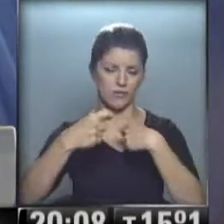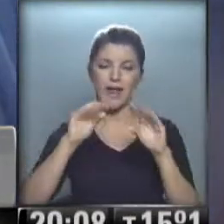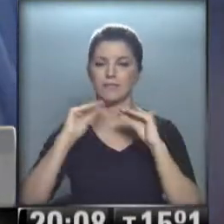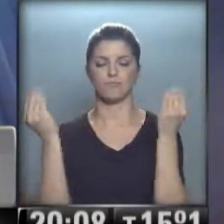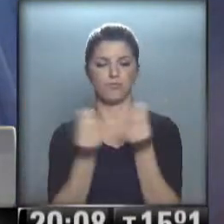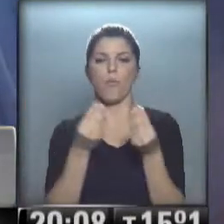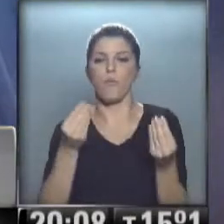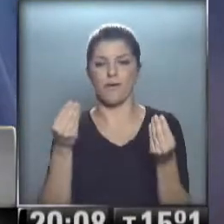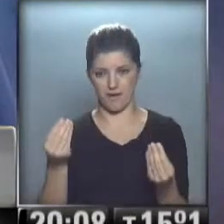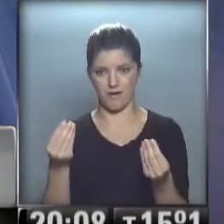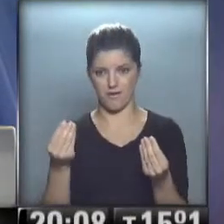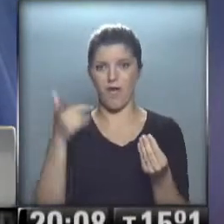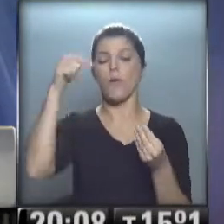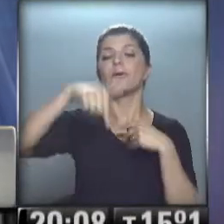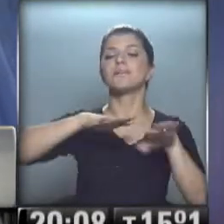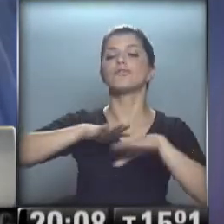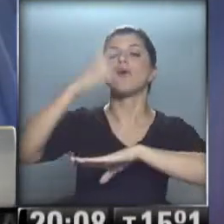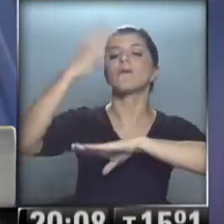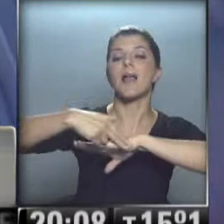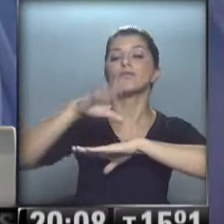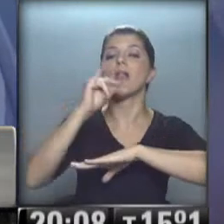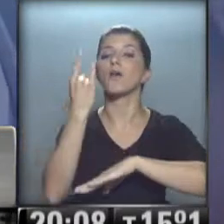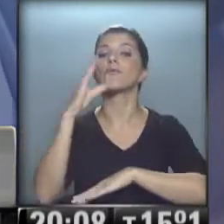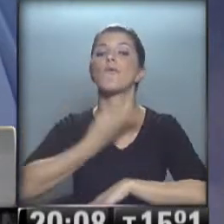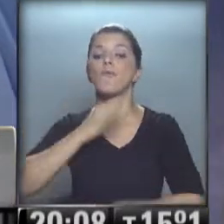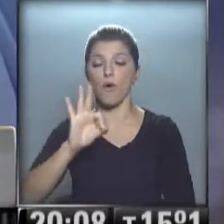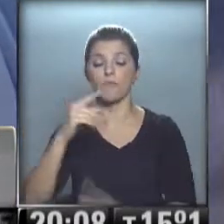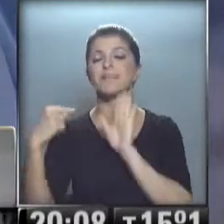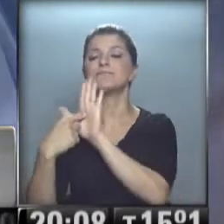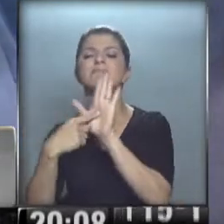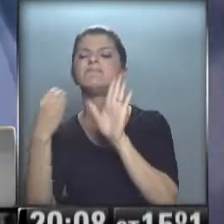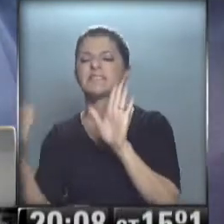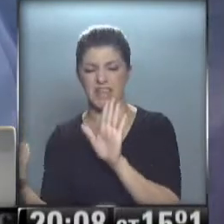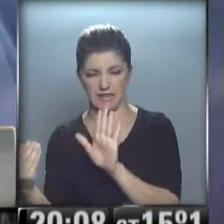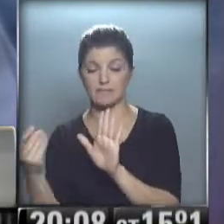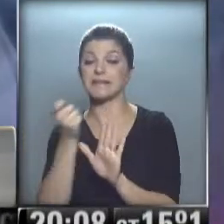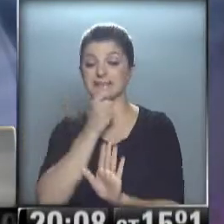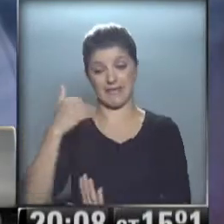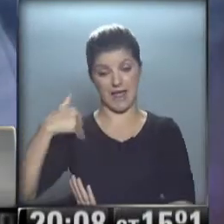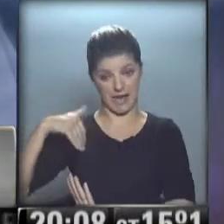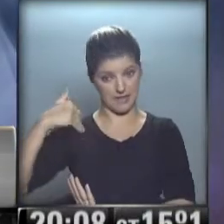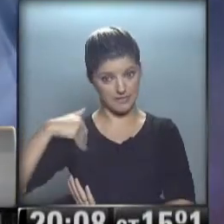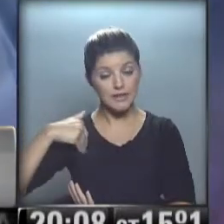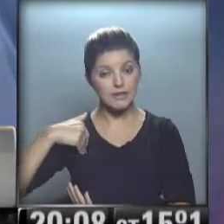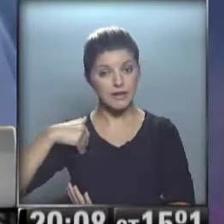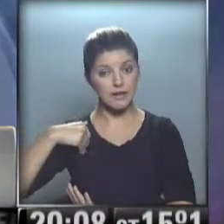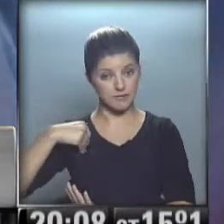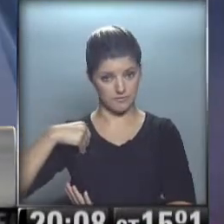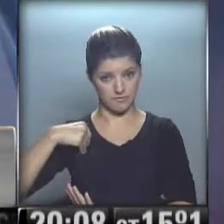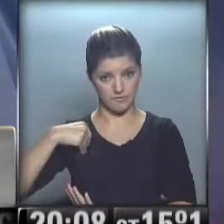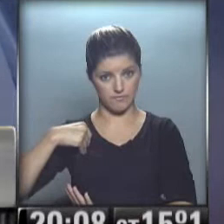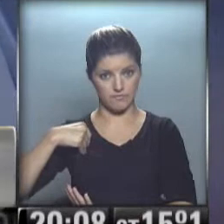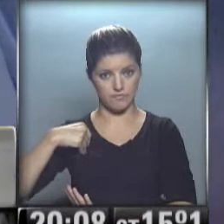qué? Porque está esta famosa cláusula Rufo. ¿Qué dice la cláusula Rufo? Que si Argentina le da mejores